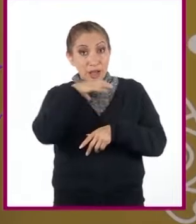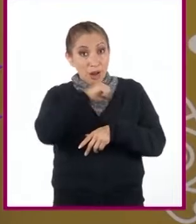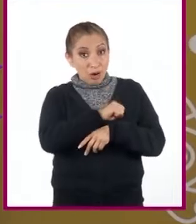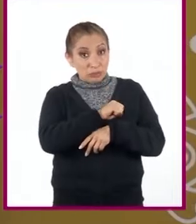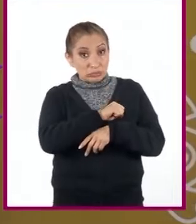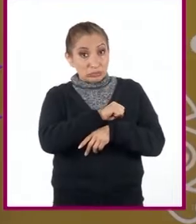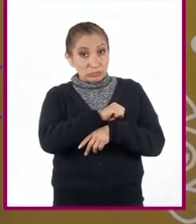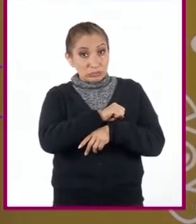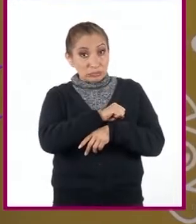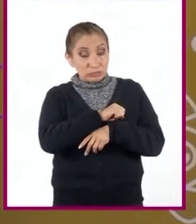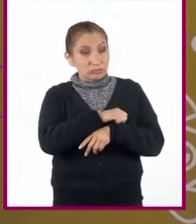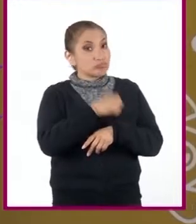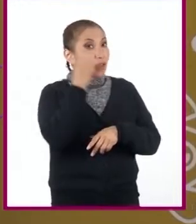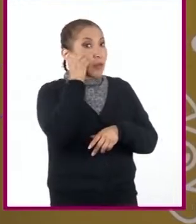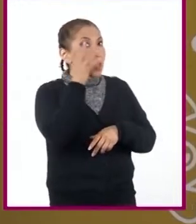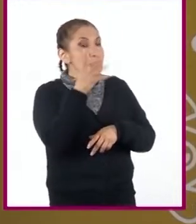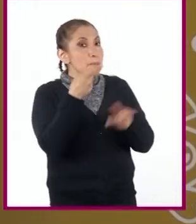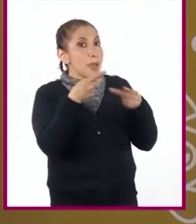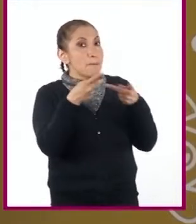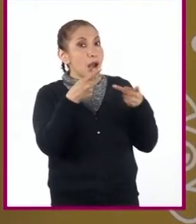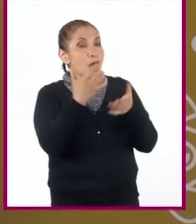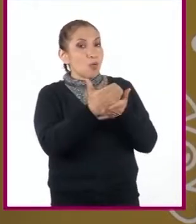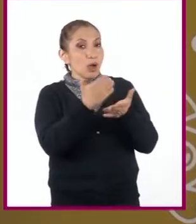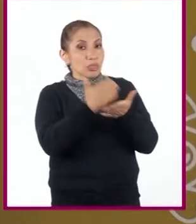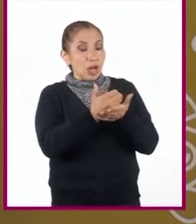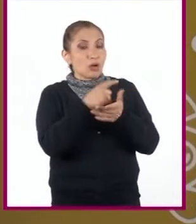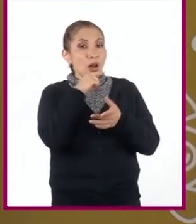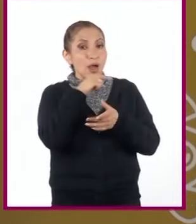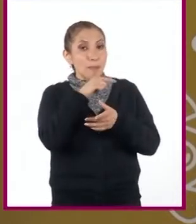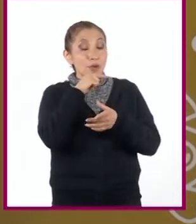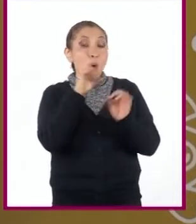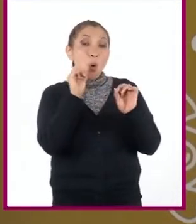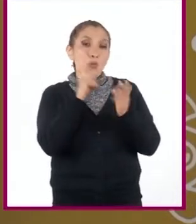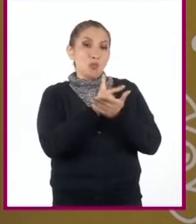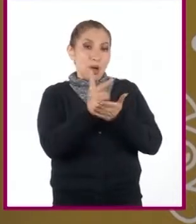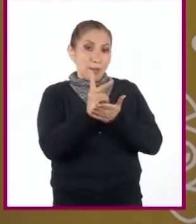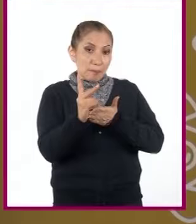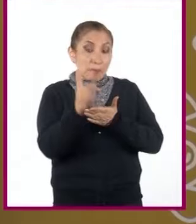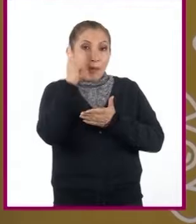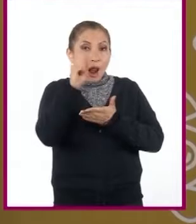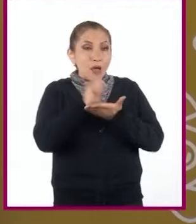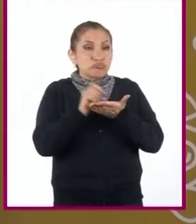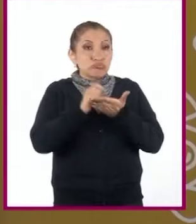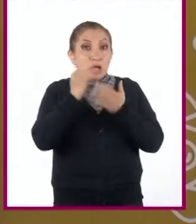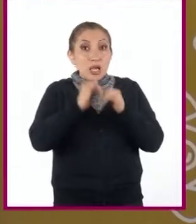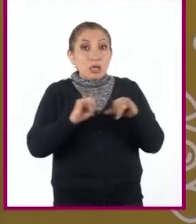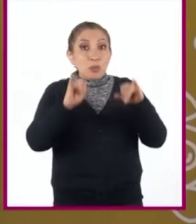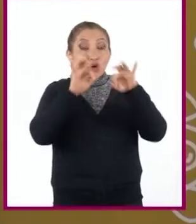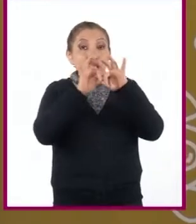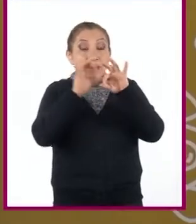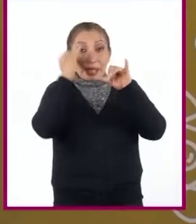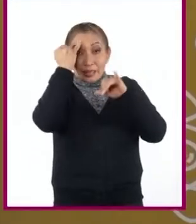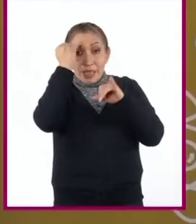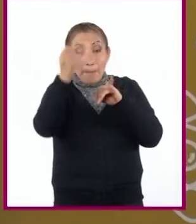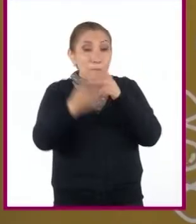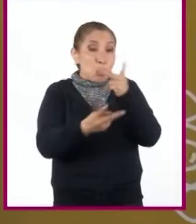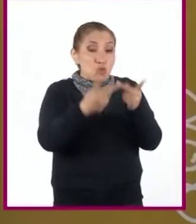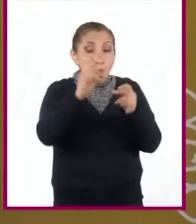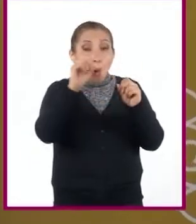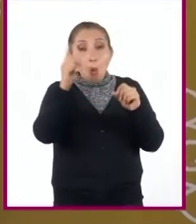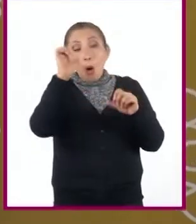calor? No olviden tener a la mano su cuaderno y lápiz o pluma para anotar las ideas principales, preguntas